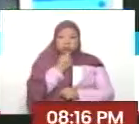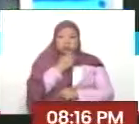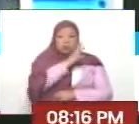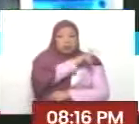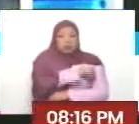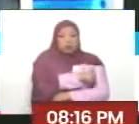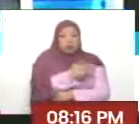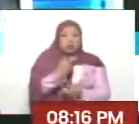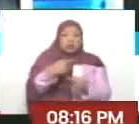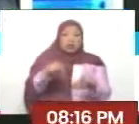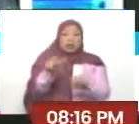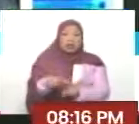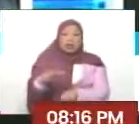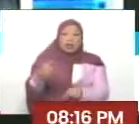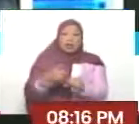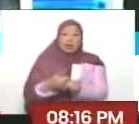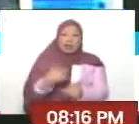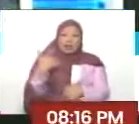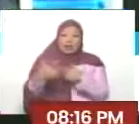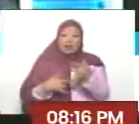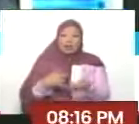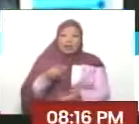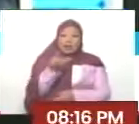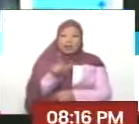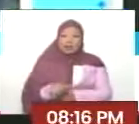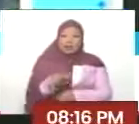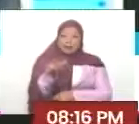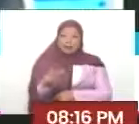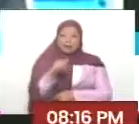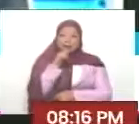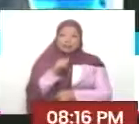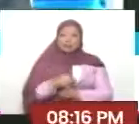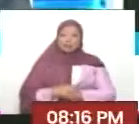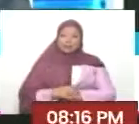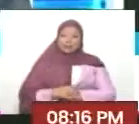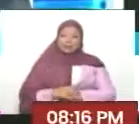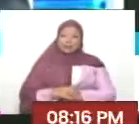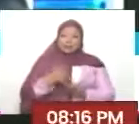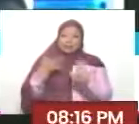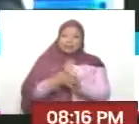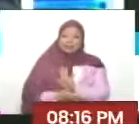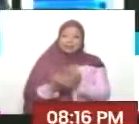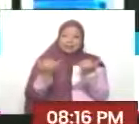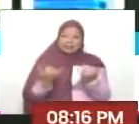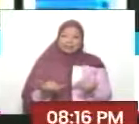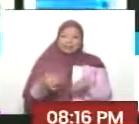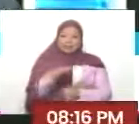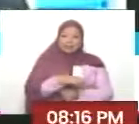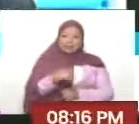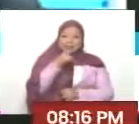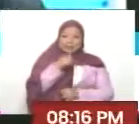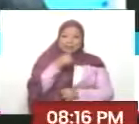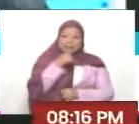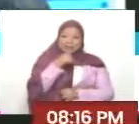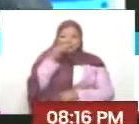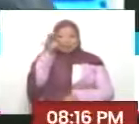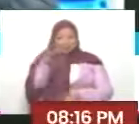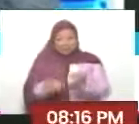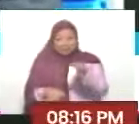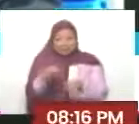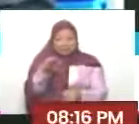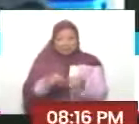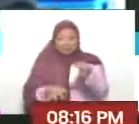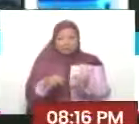genocidio. Así que a Venezuela no la gobierna nadie desde ningún organismo. Venezuela es un país libre. Ni la Corte